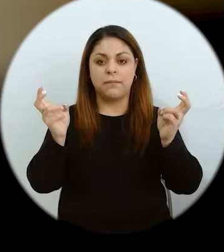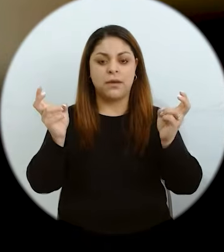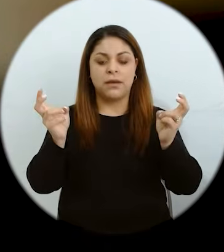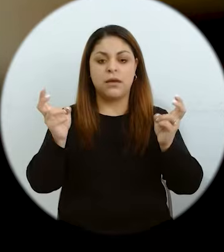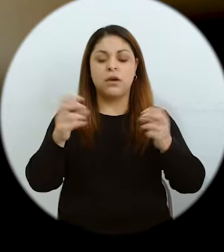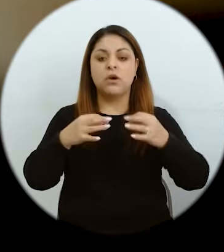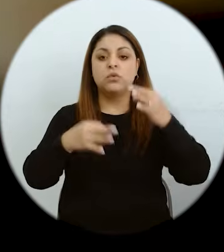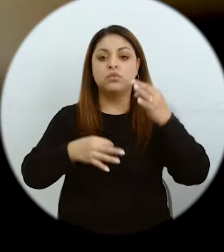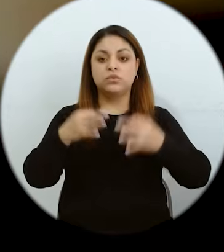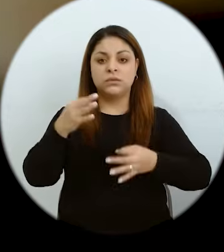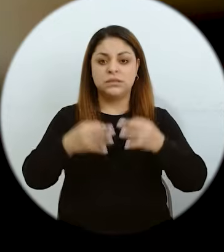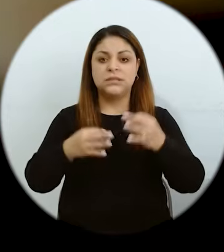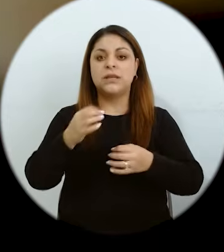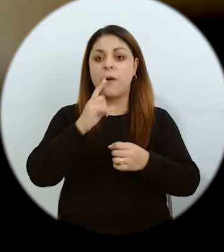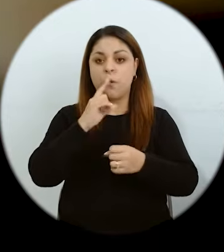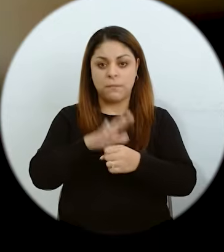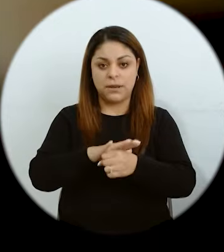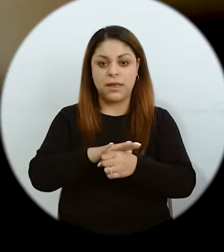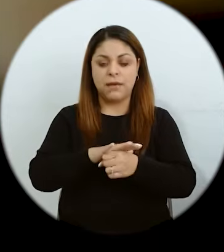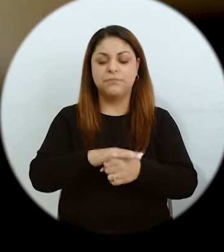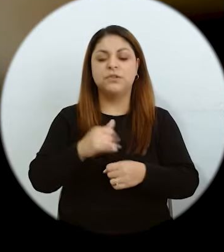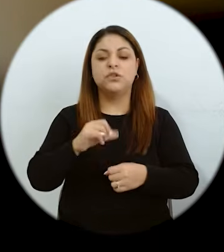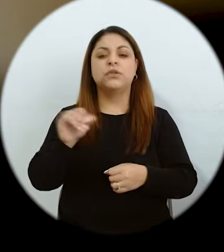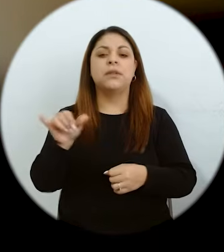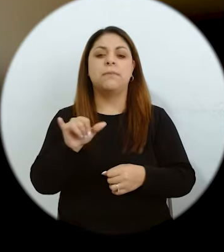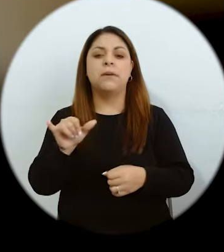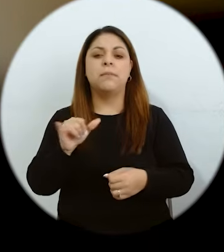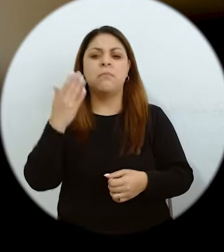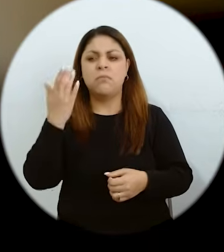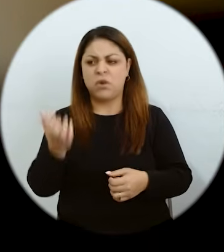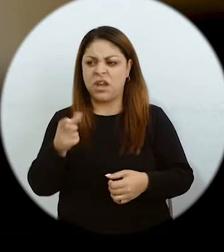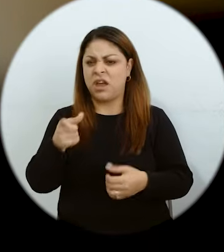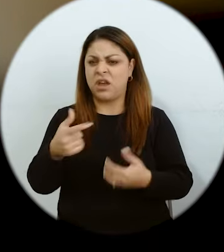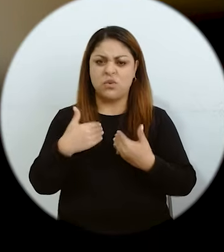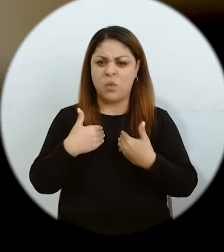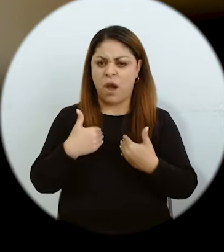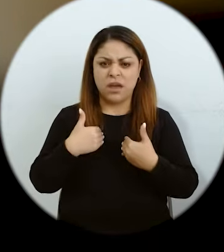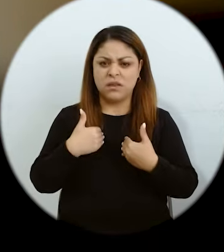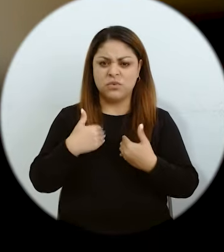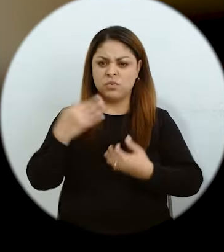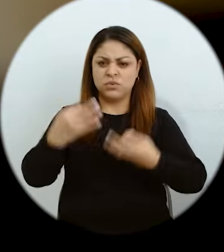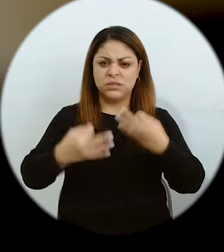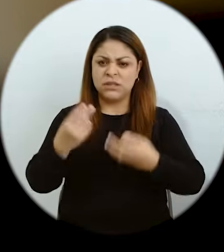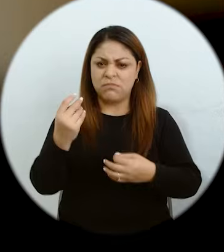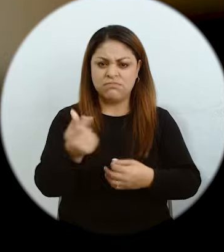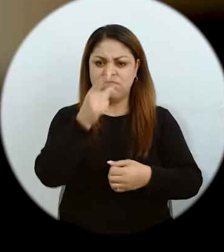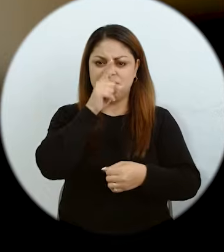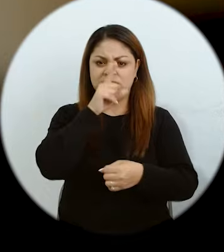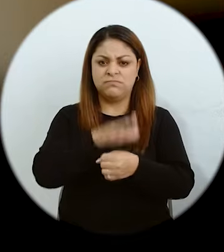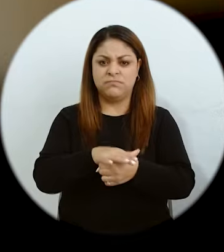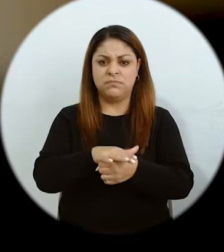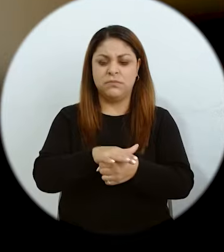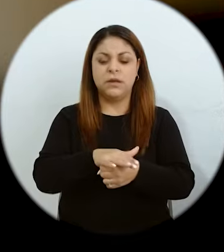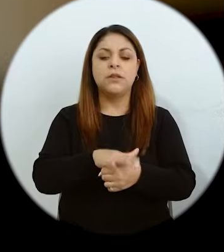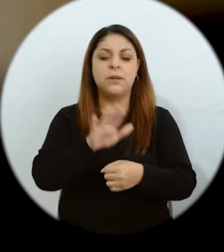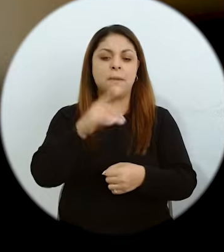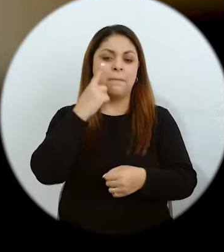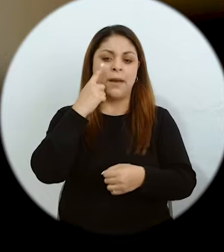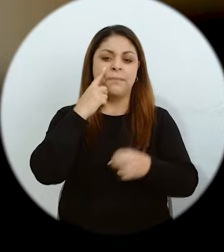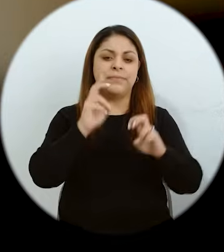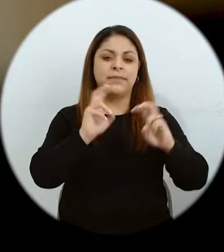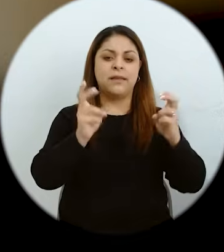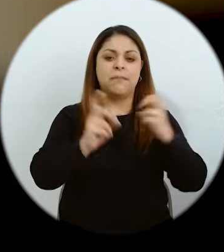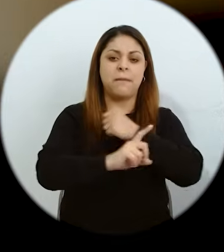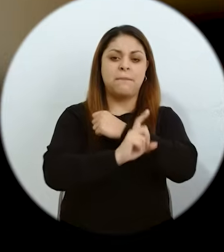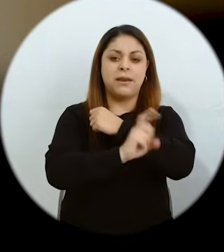un tema de justicia pronta y cumplida, sino por qué no se da una justicia pronta y cumplida. Entonces uno